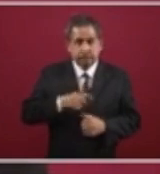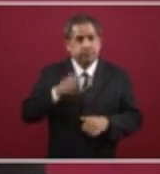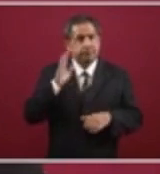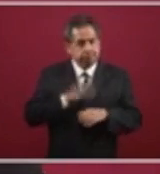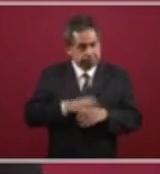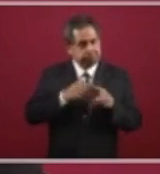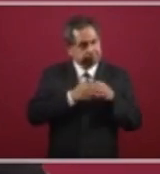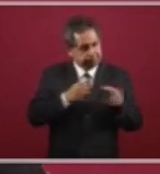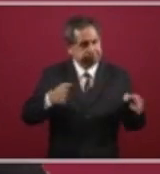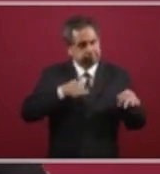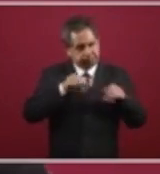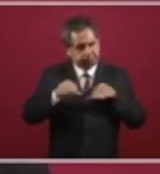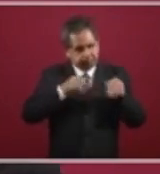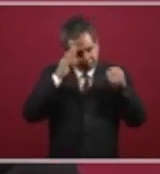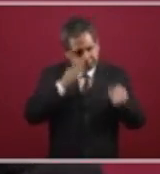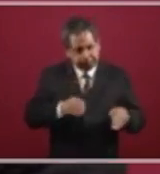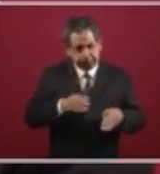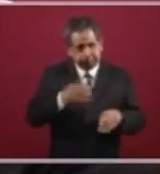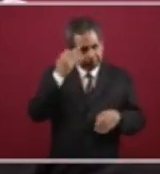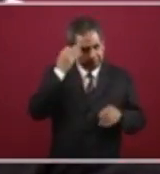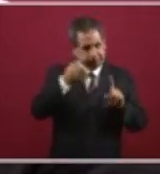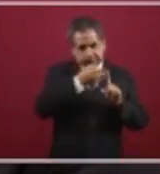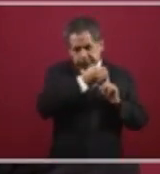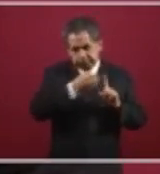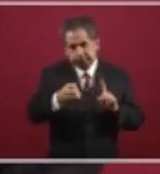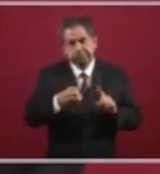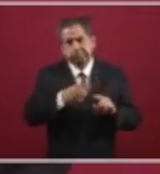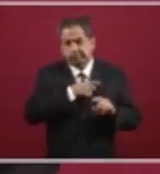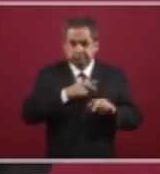ampliarse el periodo ordinario,